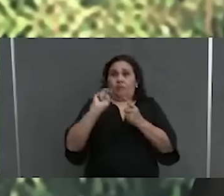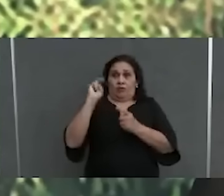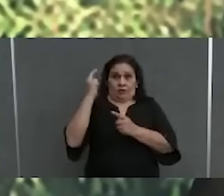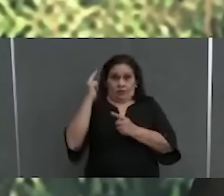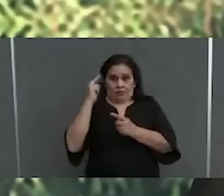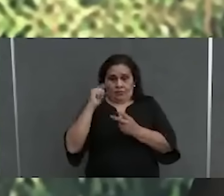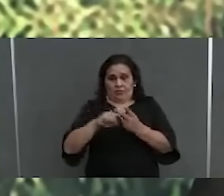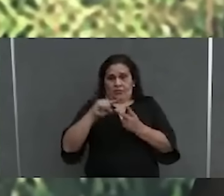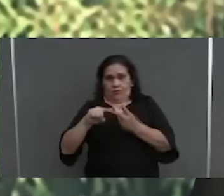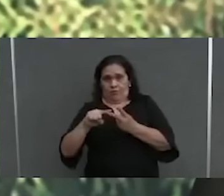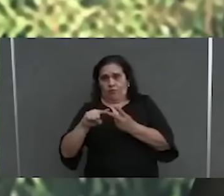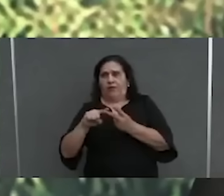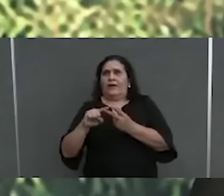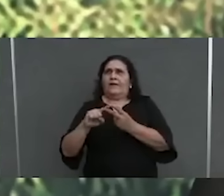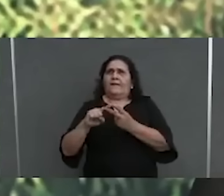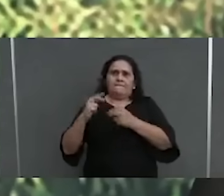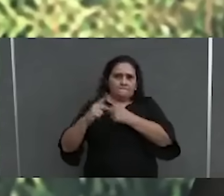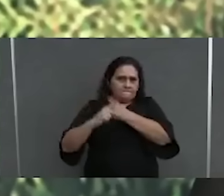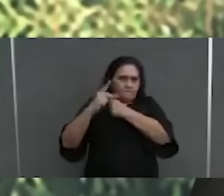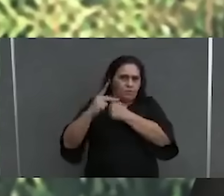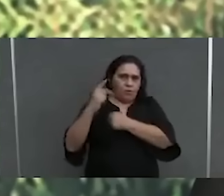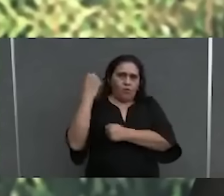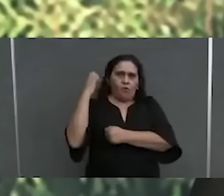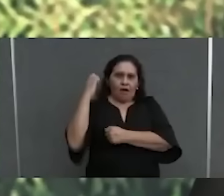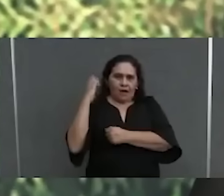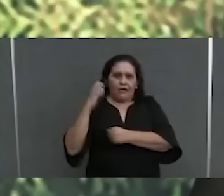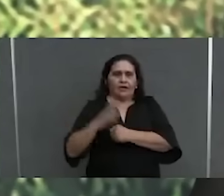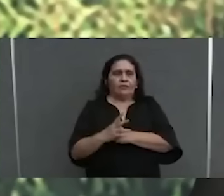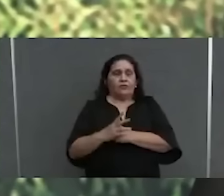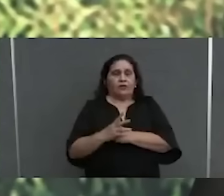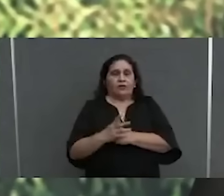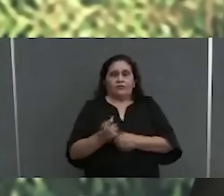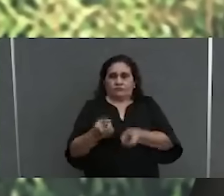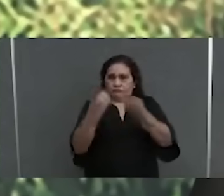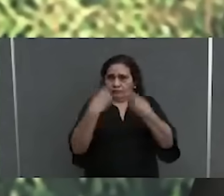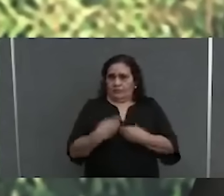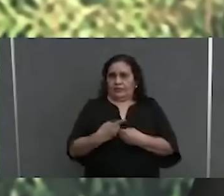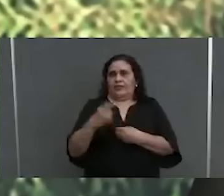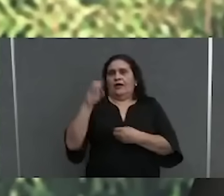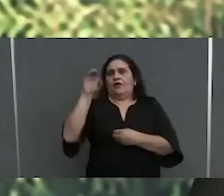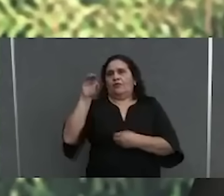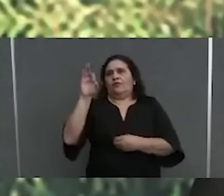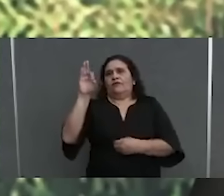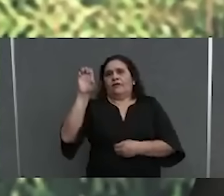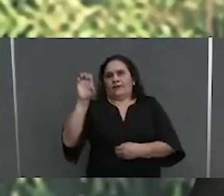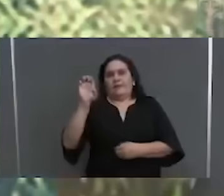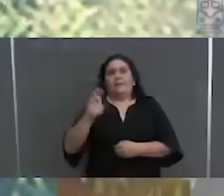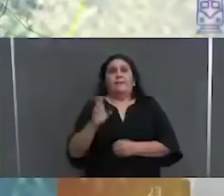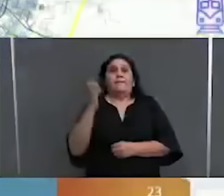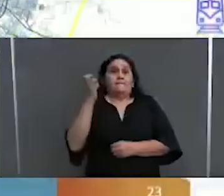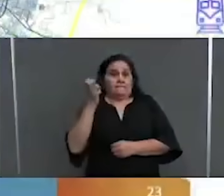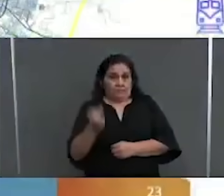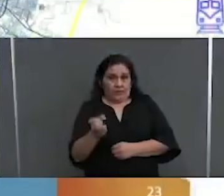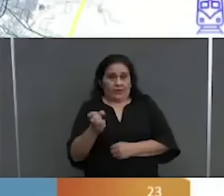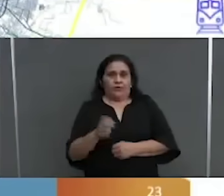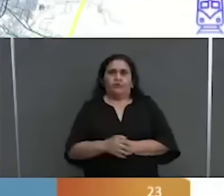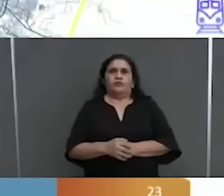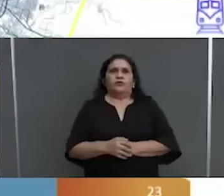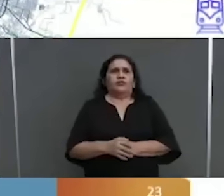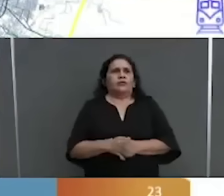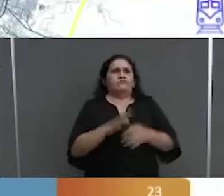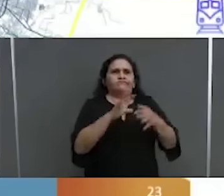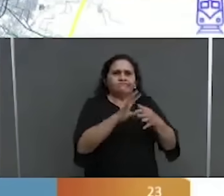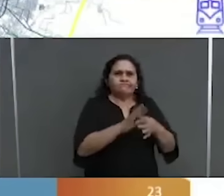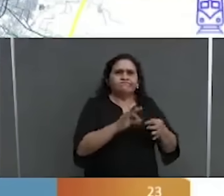otra en el mes de enero, según los datos que nos da Comisión Federal de Electricidad. Y esto es algo que hemos platicado en corto, pero